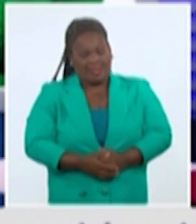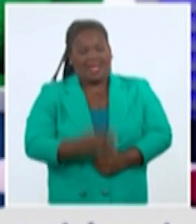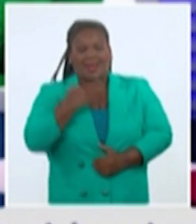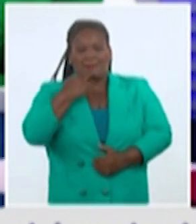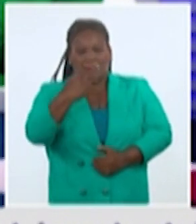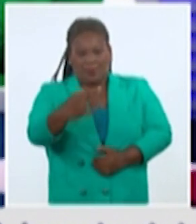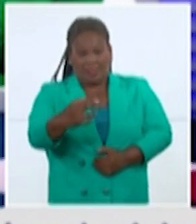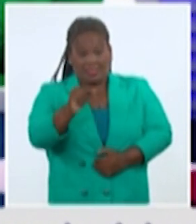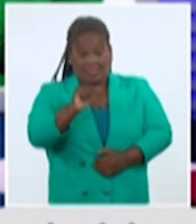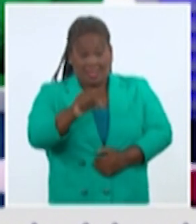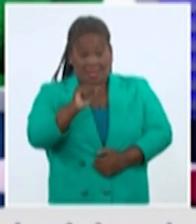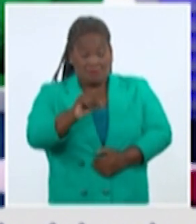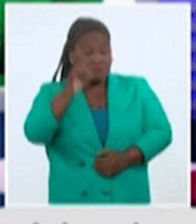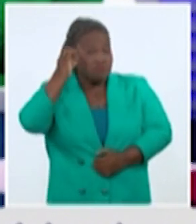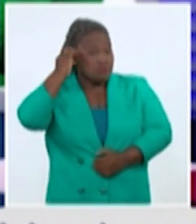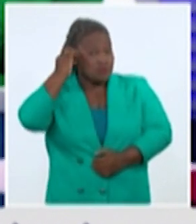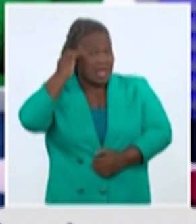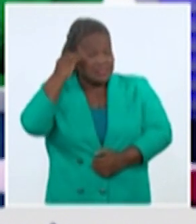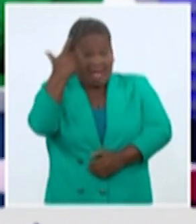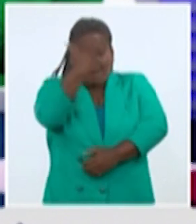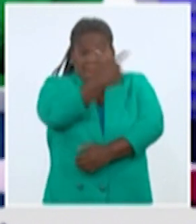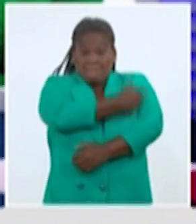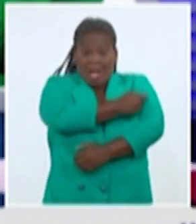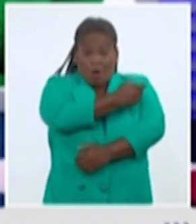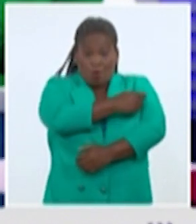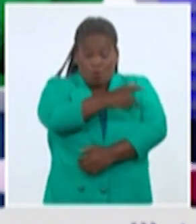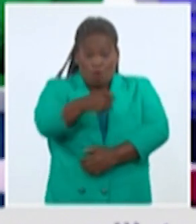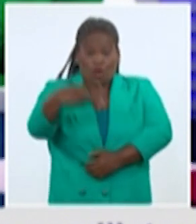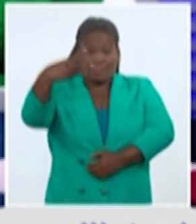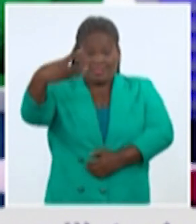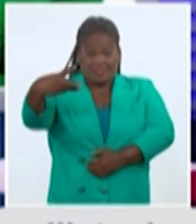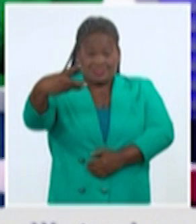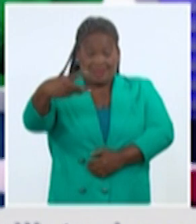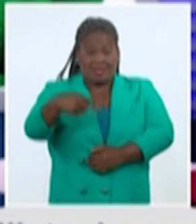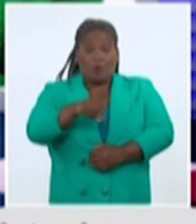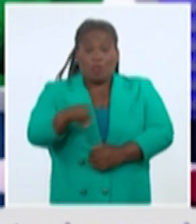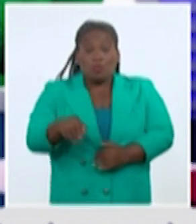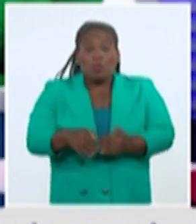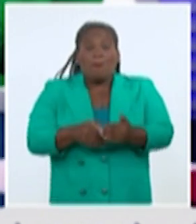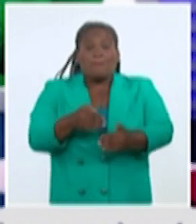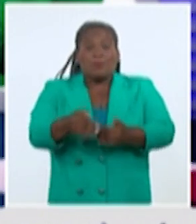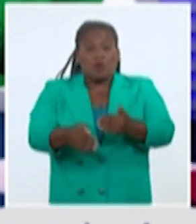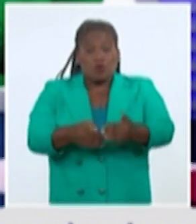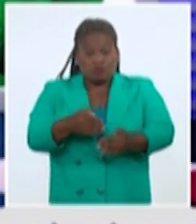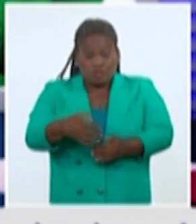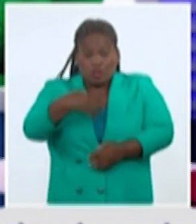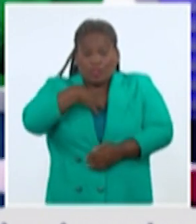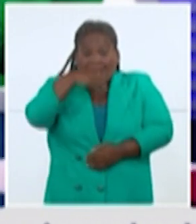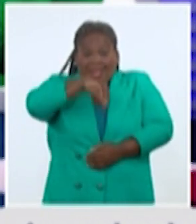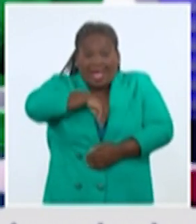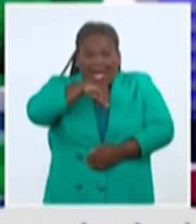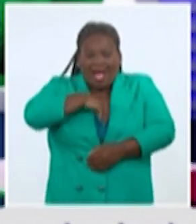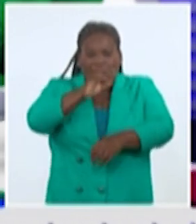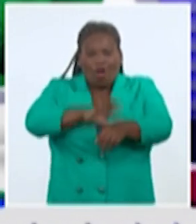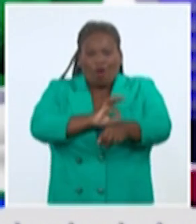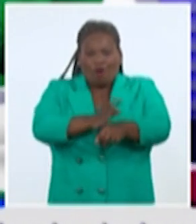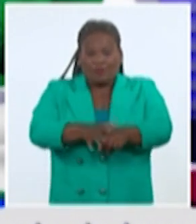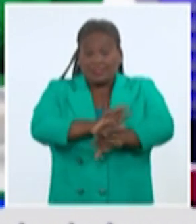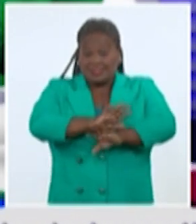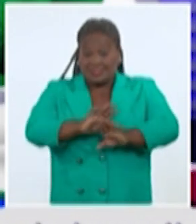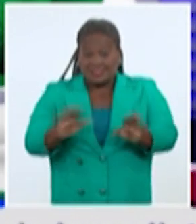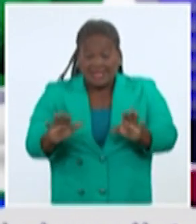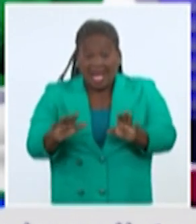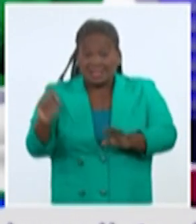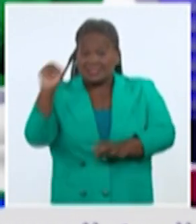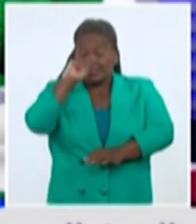que evidentemente se vacunó su tercera dosis cuando estaba en proceso de incubación de la enfermedad, al tener su esquema completo